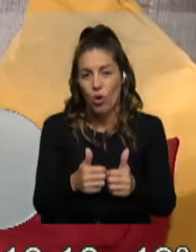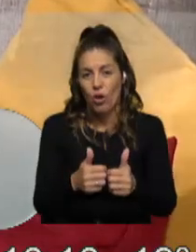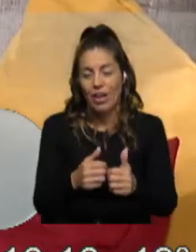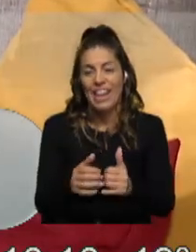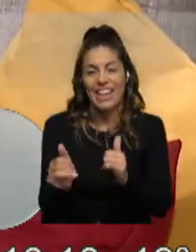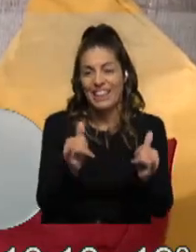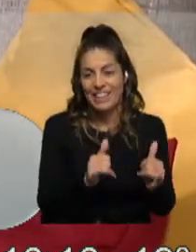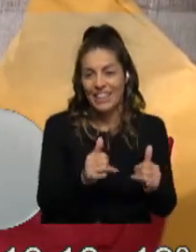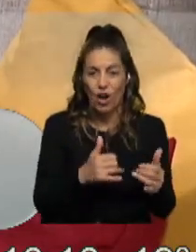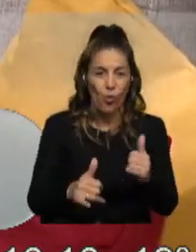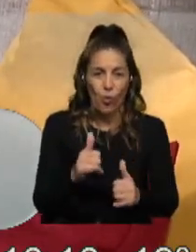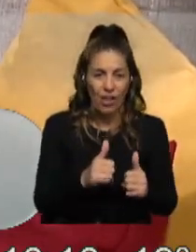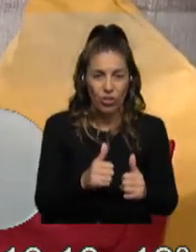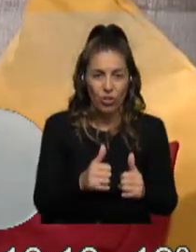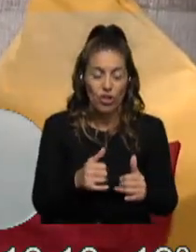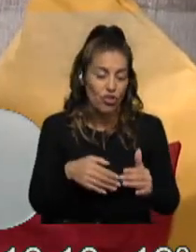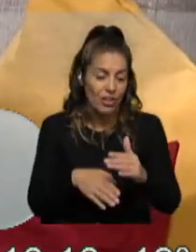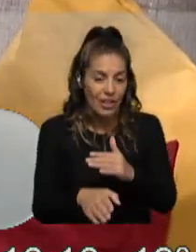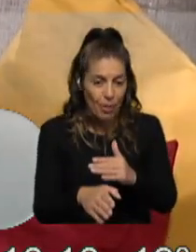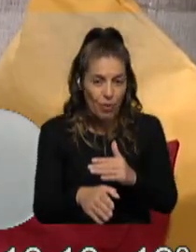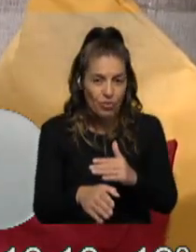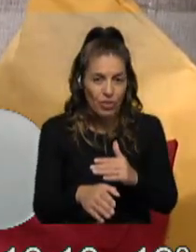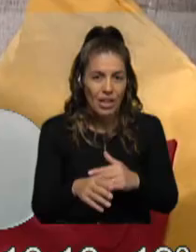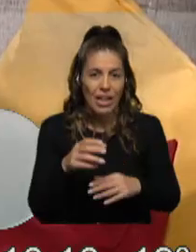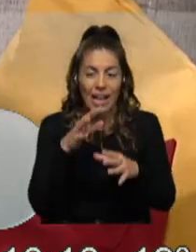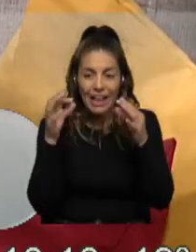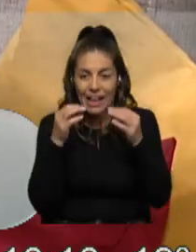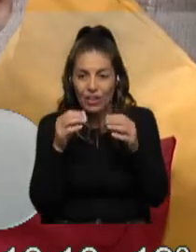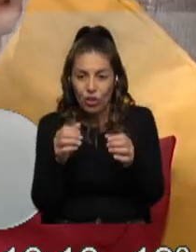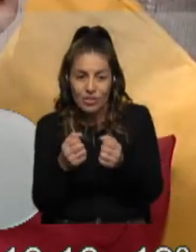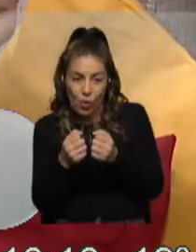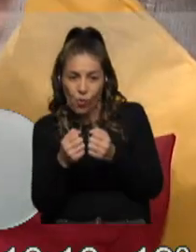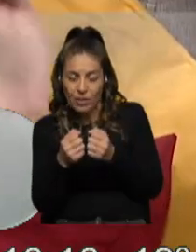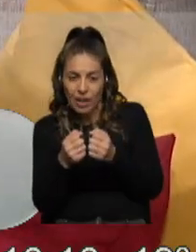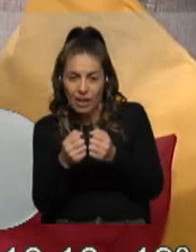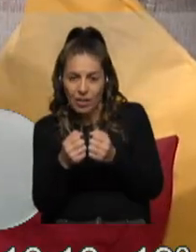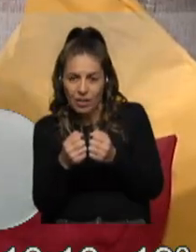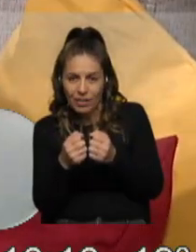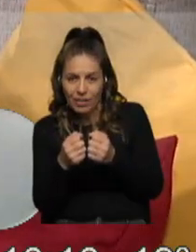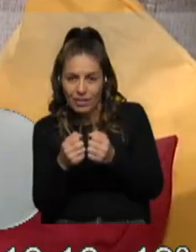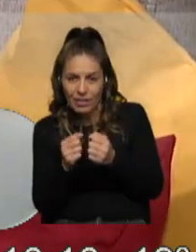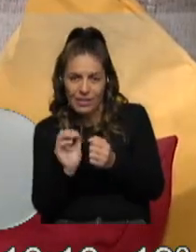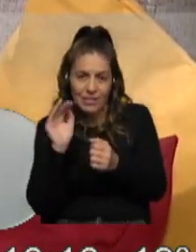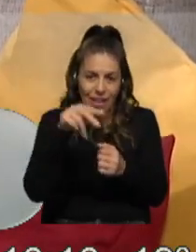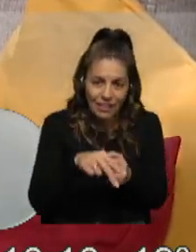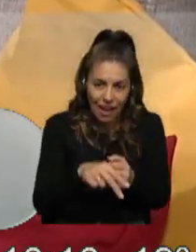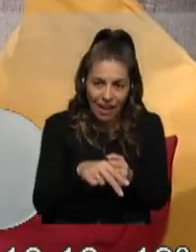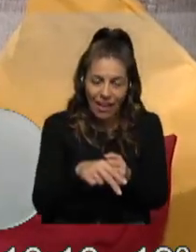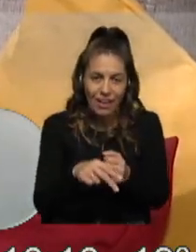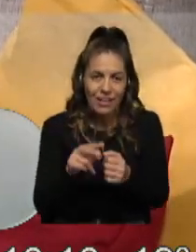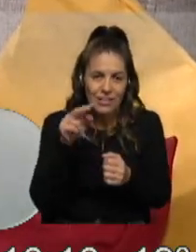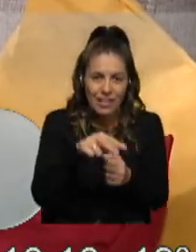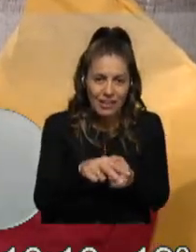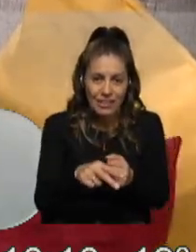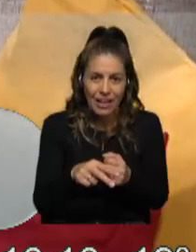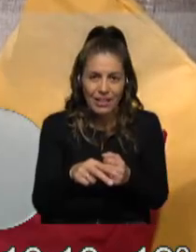día. Y sucede de que entramos, vamos caminando, el gato se agazapa frente a sí, una especie de mueble. Salta. Y sale corriendo y ta, ta, ta, se